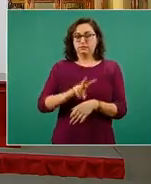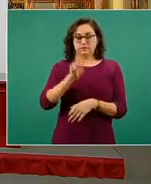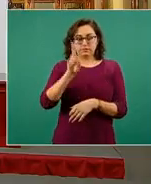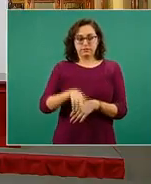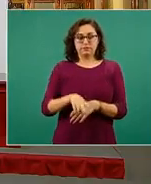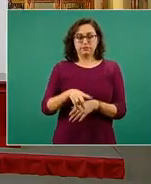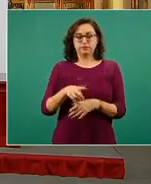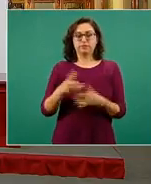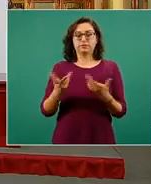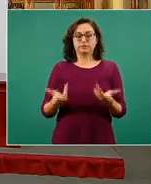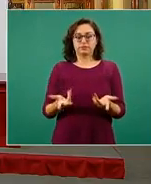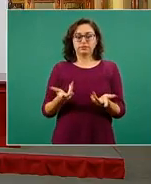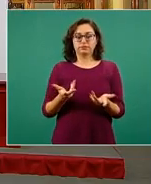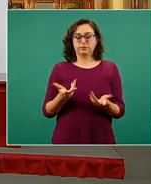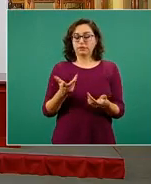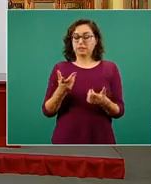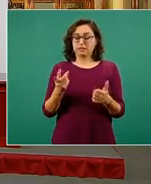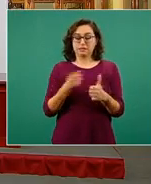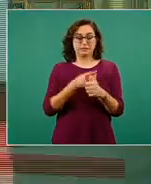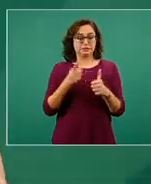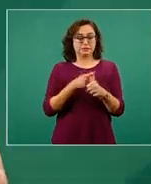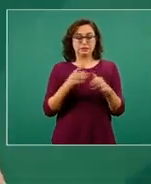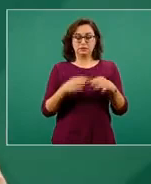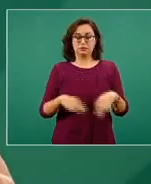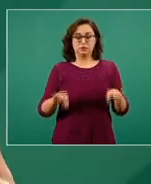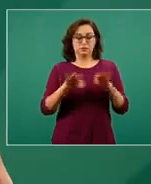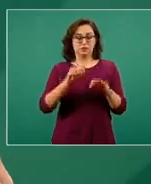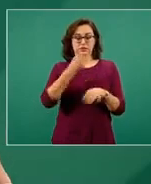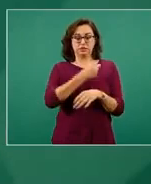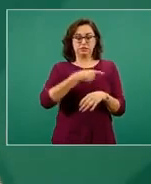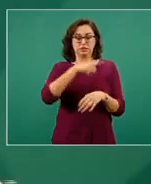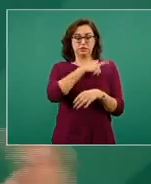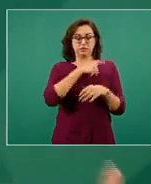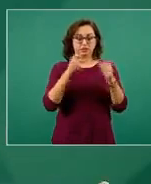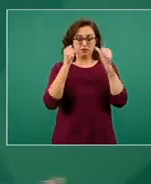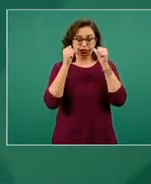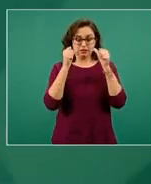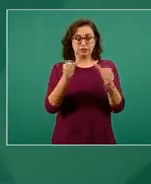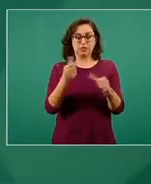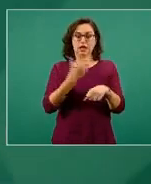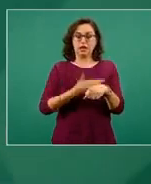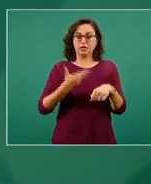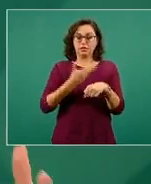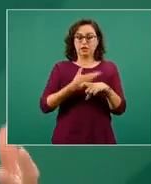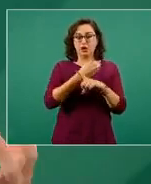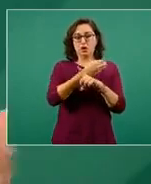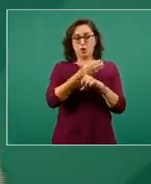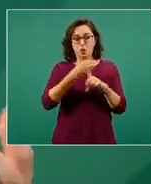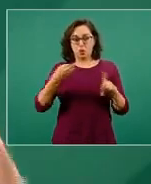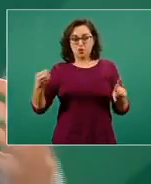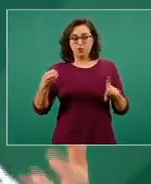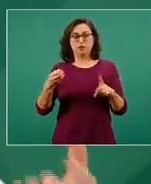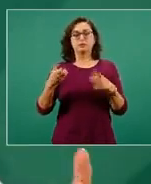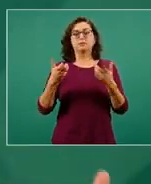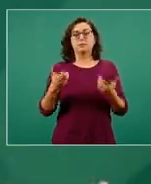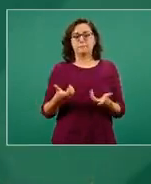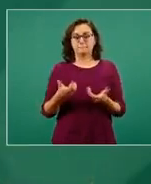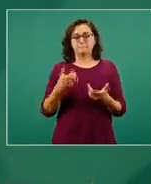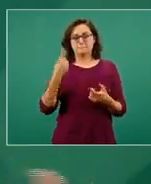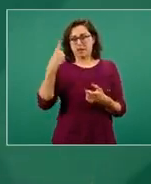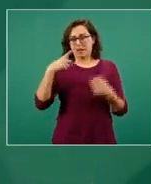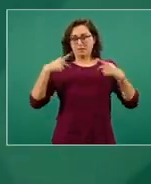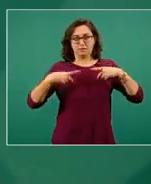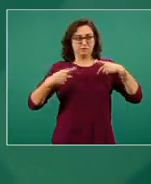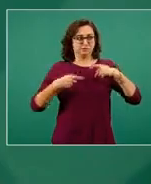puesto en la atención primaria de la salud como el modelo de reorganización del sistema de salud que nos permite un mayor